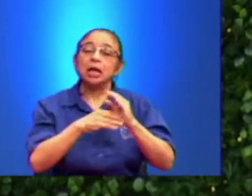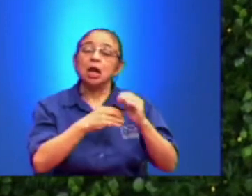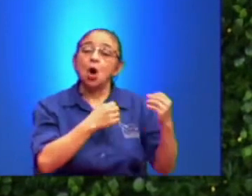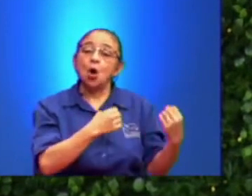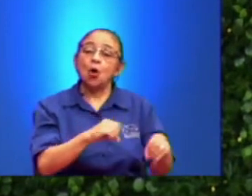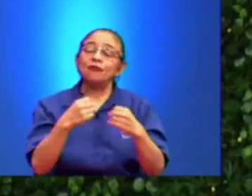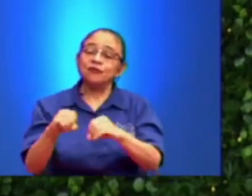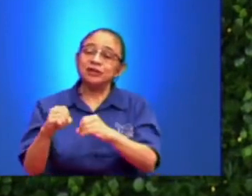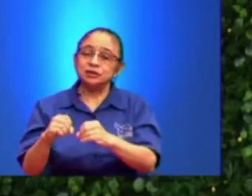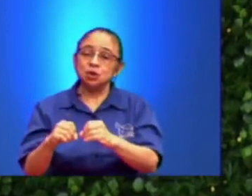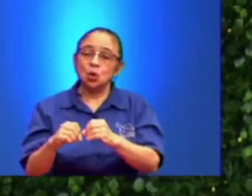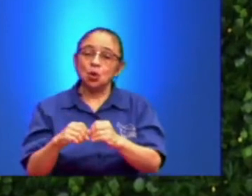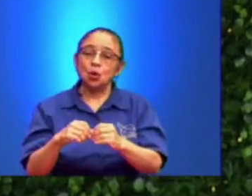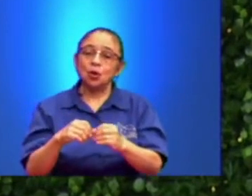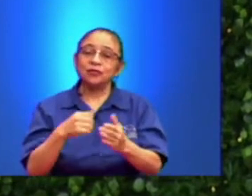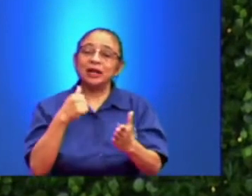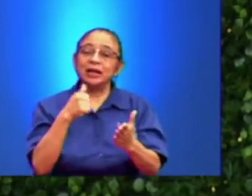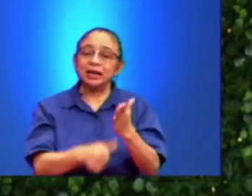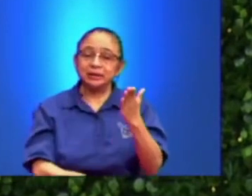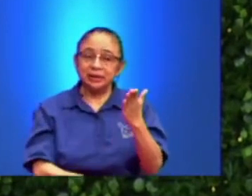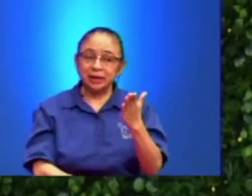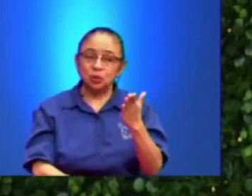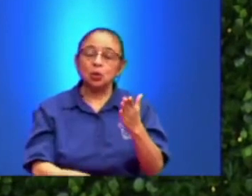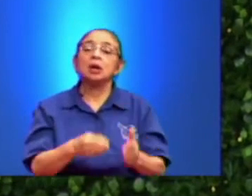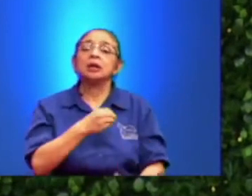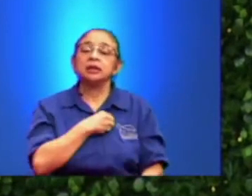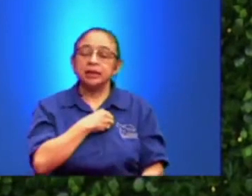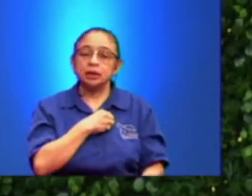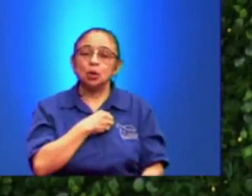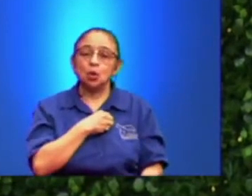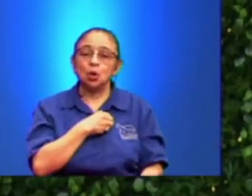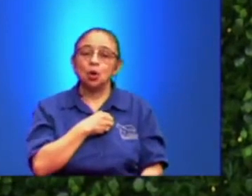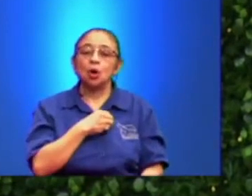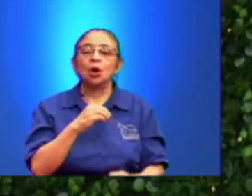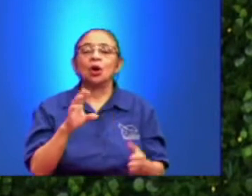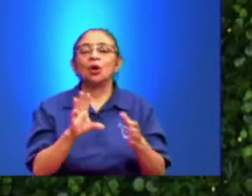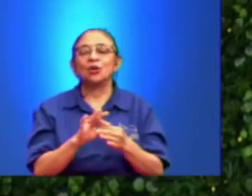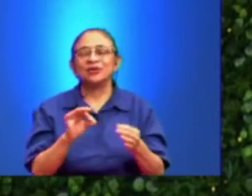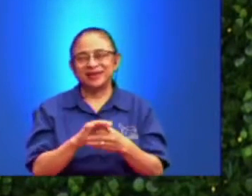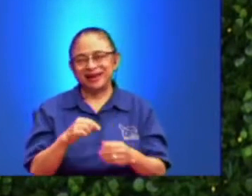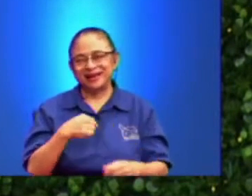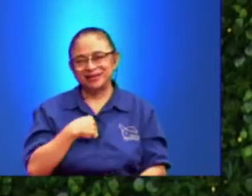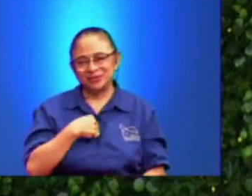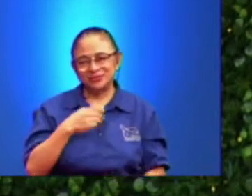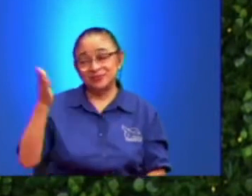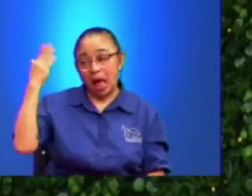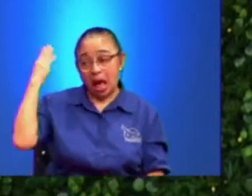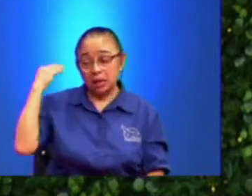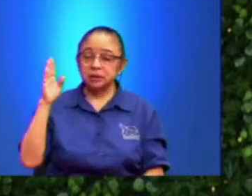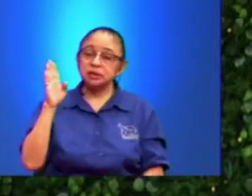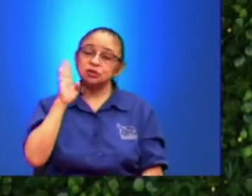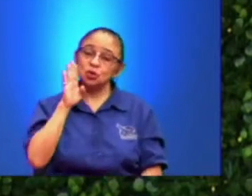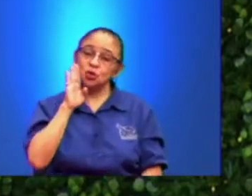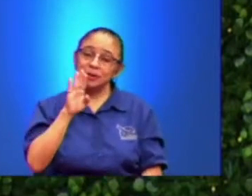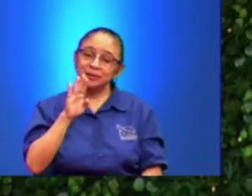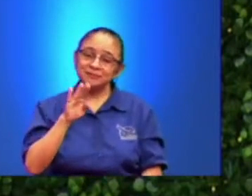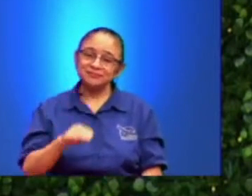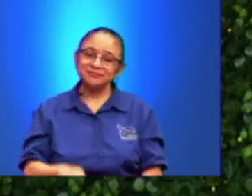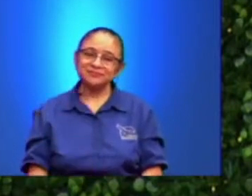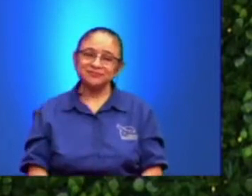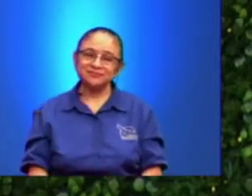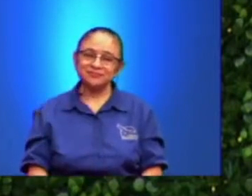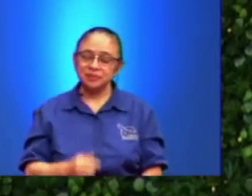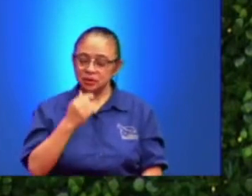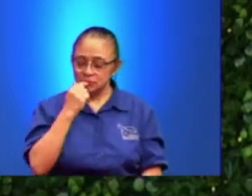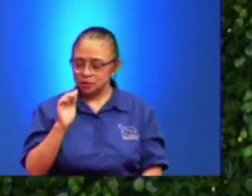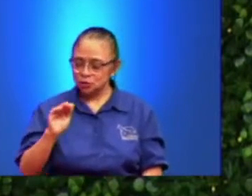y de los carteles aquí entre nos quiero contarle que en una de mis vacaciones cuando estudiaba en la